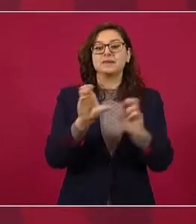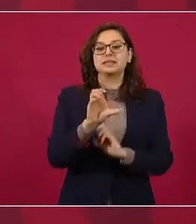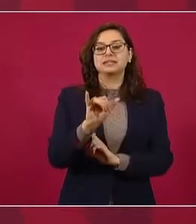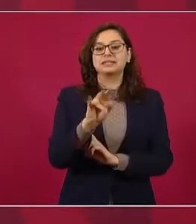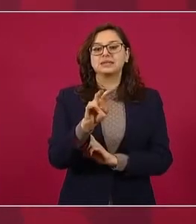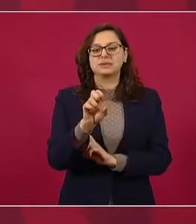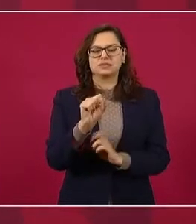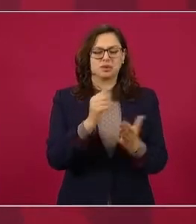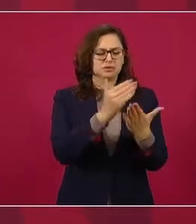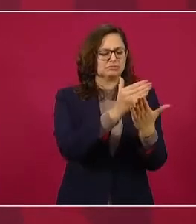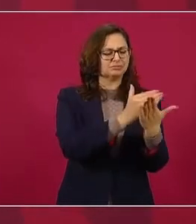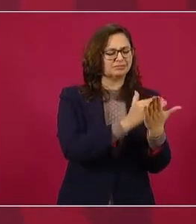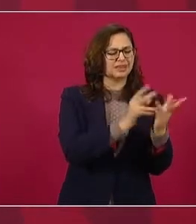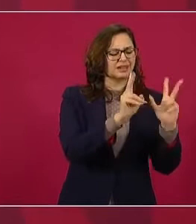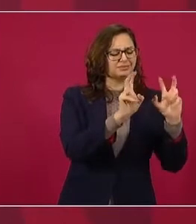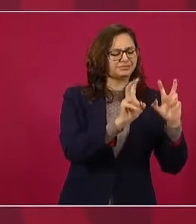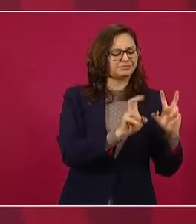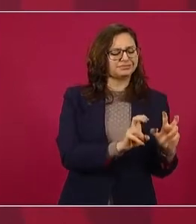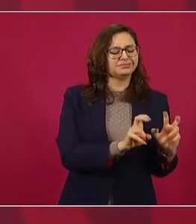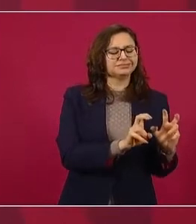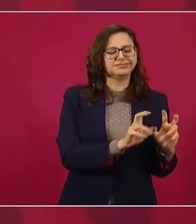contaba cosas.